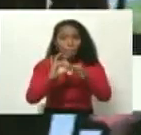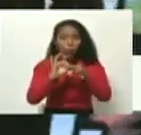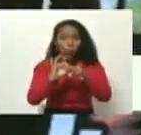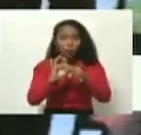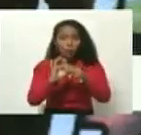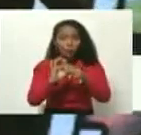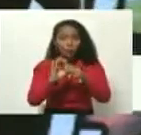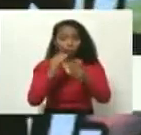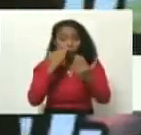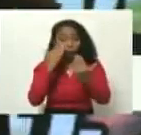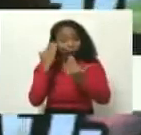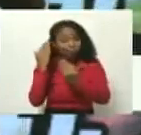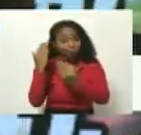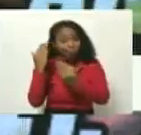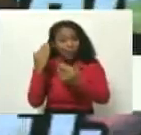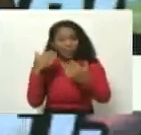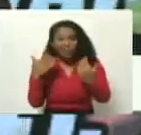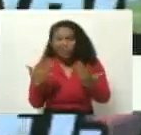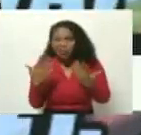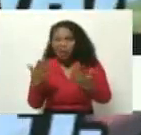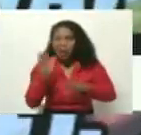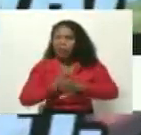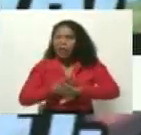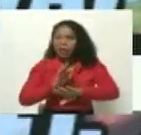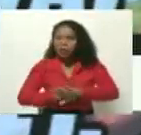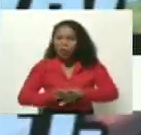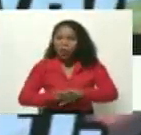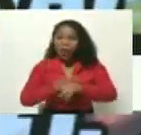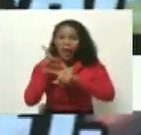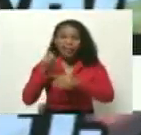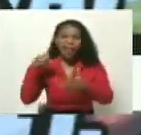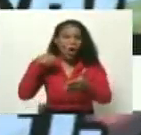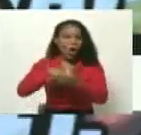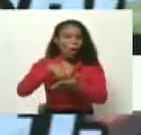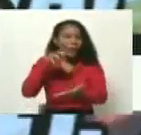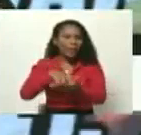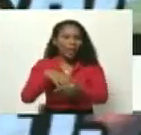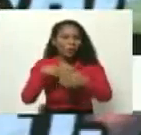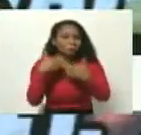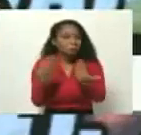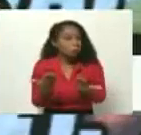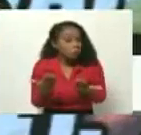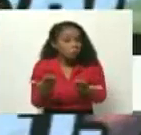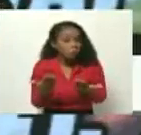Y fíjense qué consecuencias tuvo ese golpe de Estado.